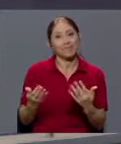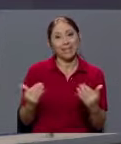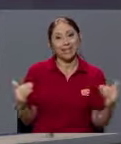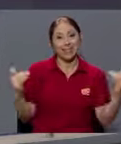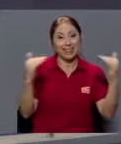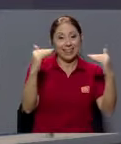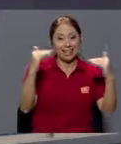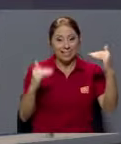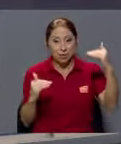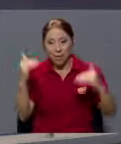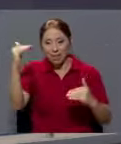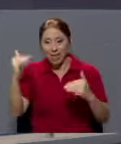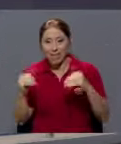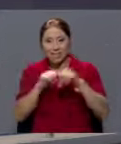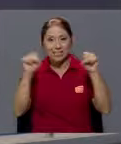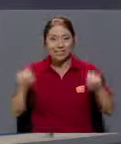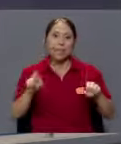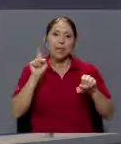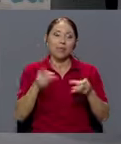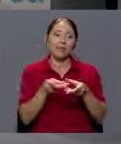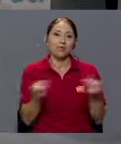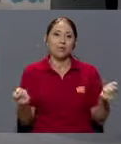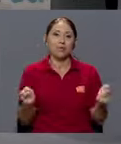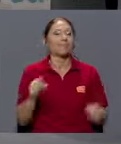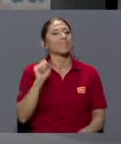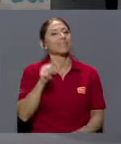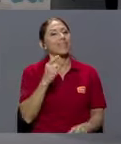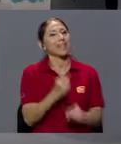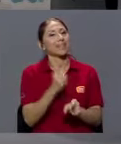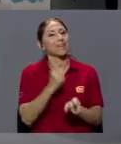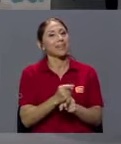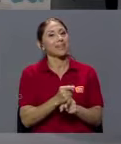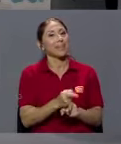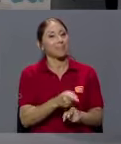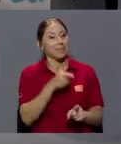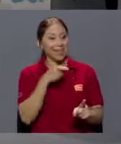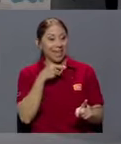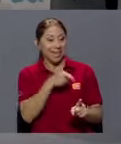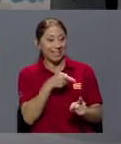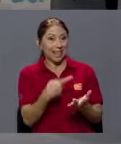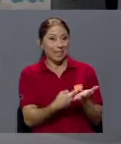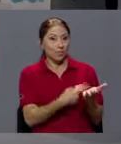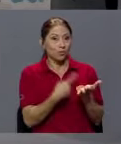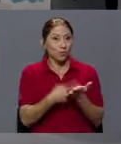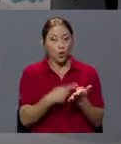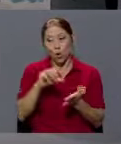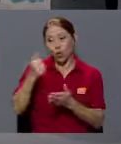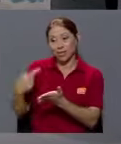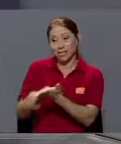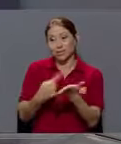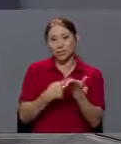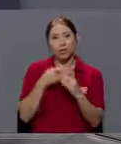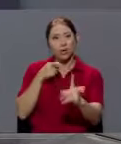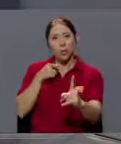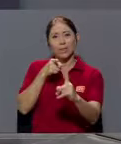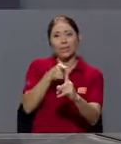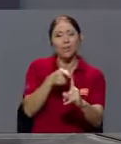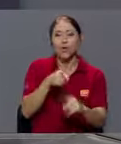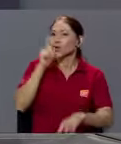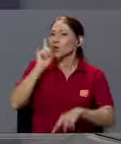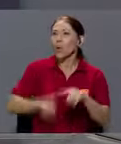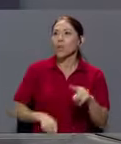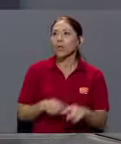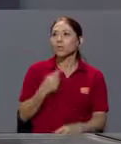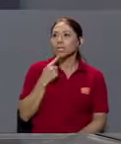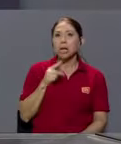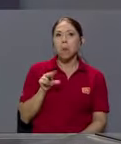tema de resolver las desigualdades del sistema. Exactamente, o sea, el objetivo de esta y otras discusiones debe ser eso, o sea, no podemos seguir negando